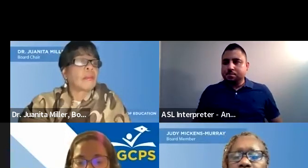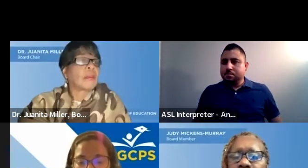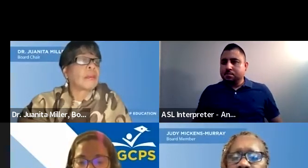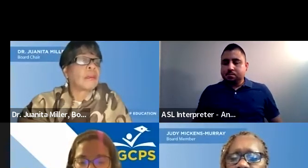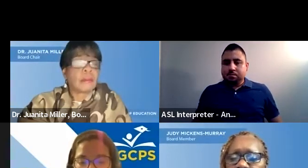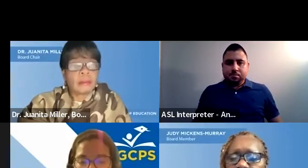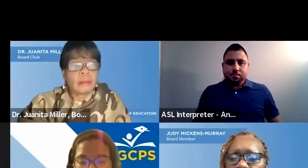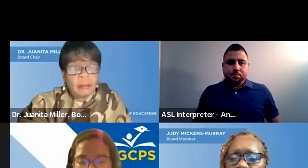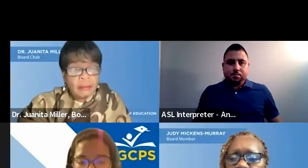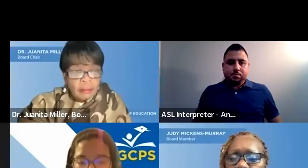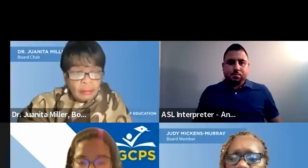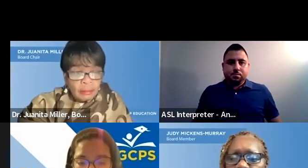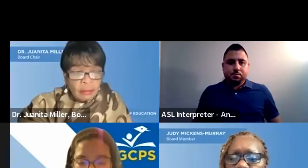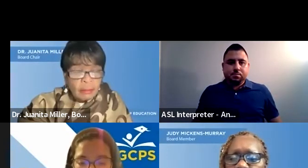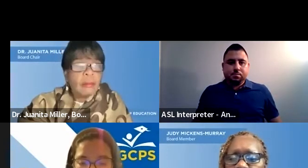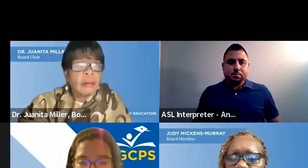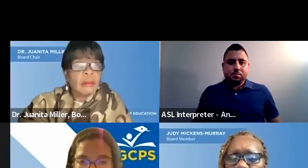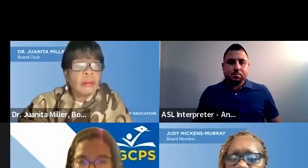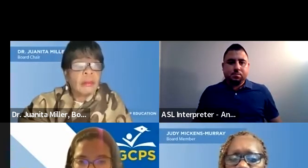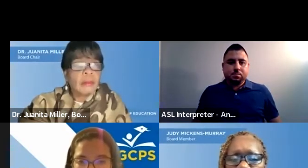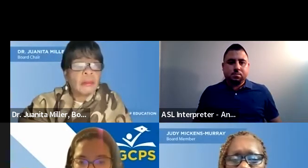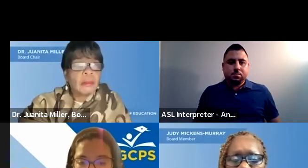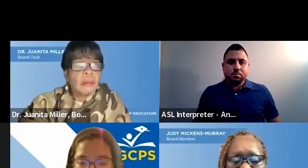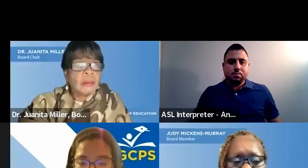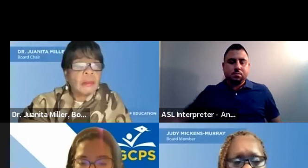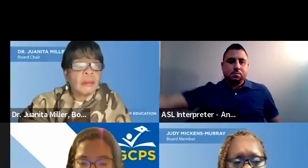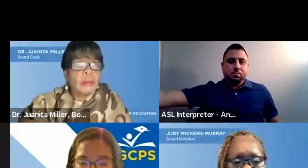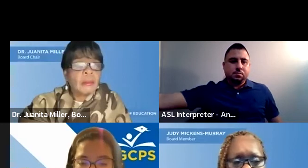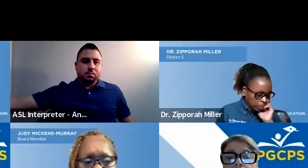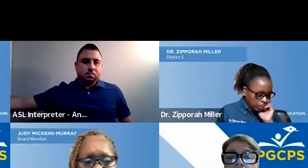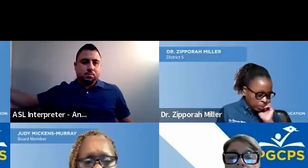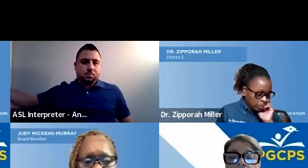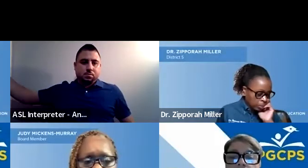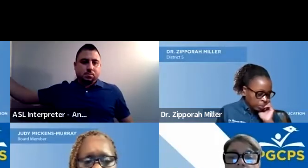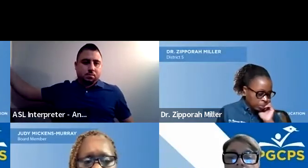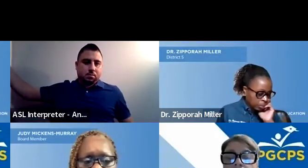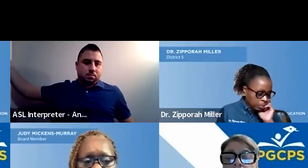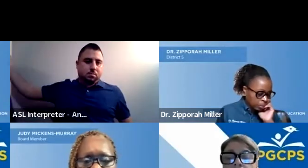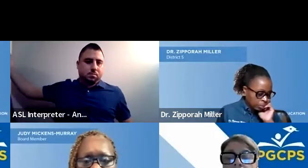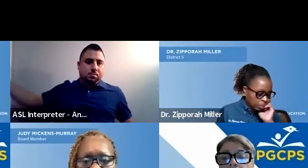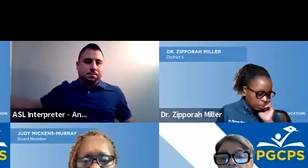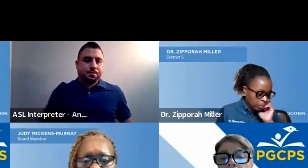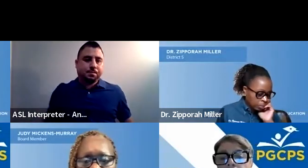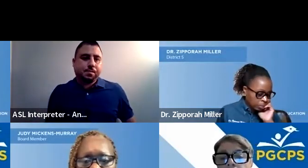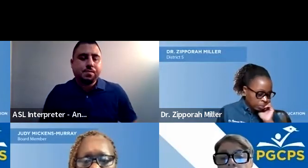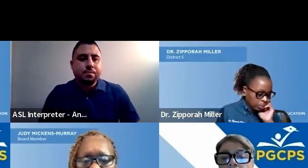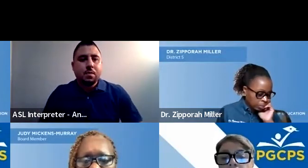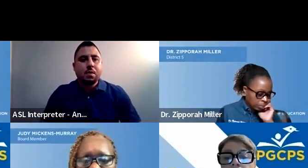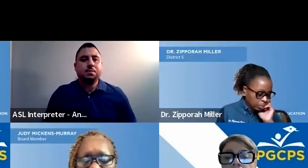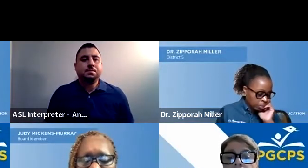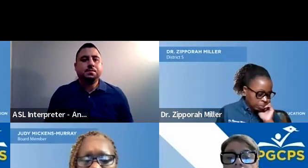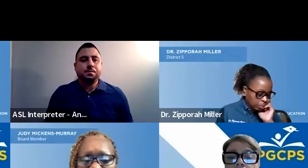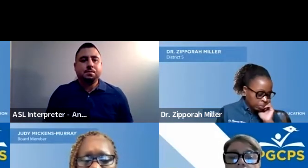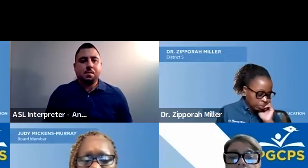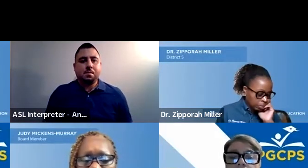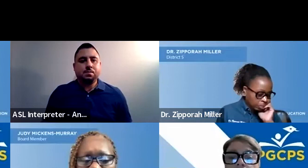deberían de ver, porque incluso aquí gente de alrededor donde yo vivo, hay un complejo de apartamentos que están preocupados